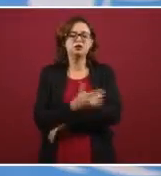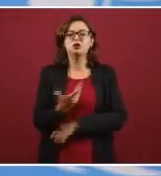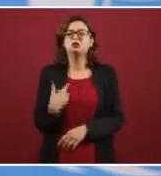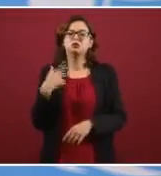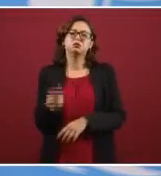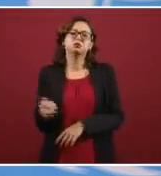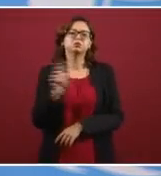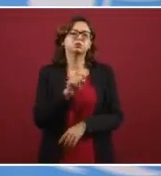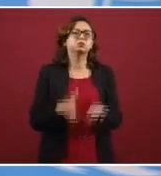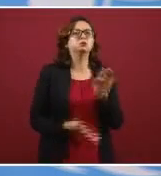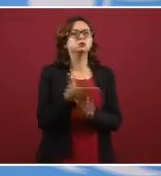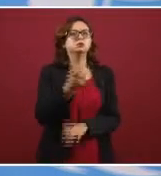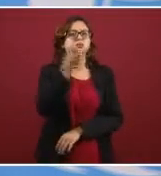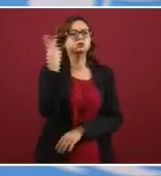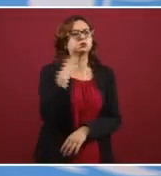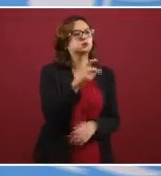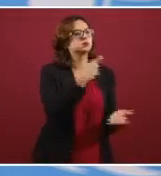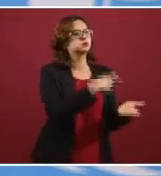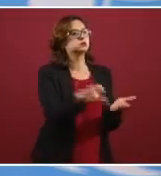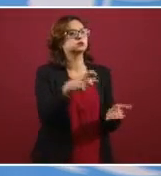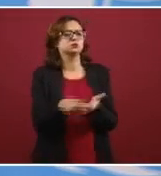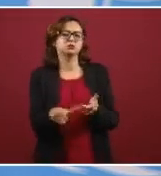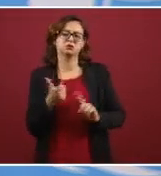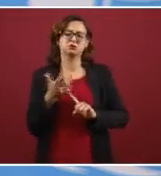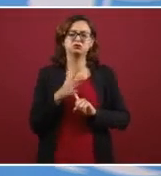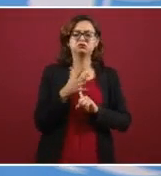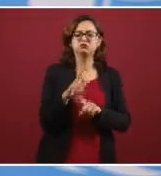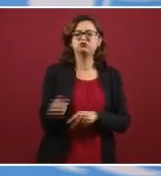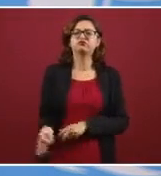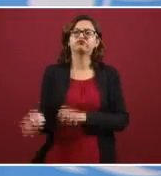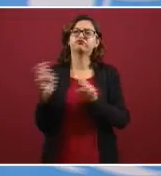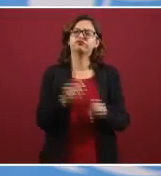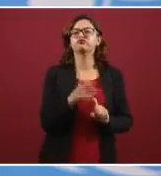compras y los helicópteros para ir a jugar golf.